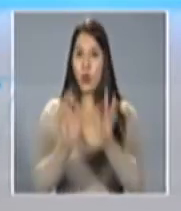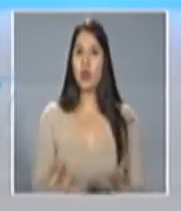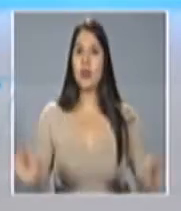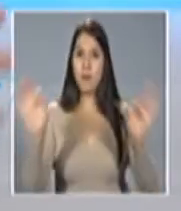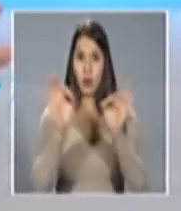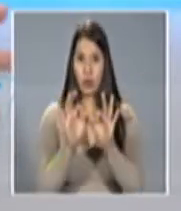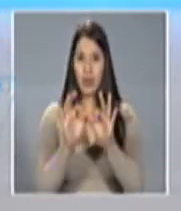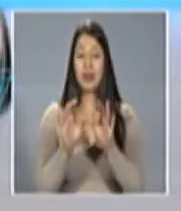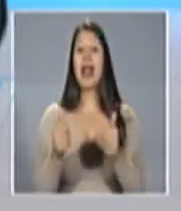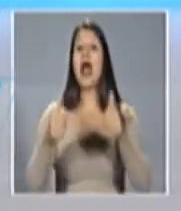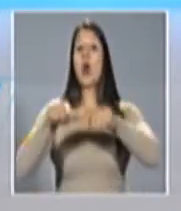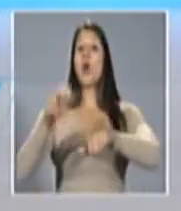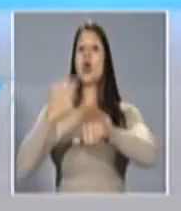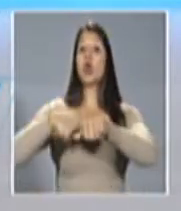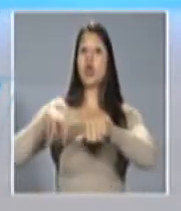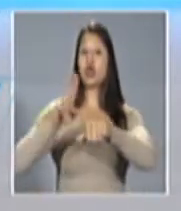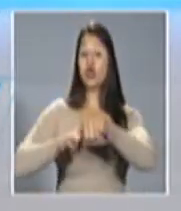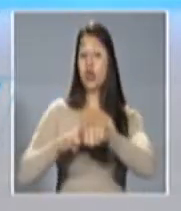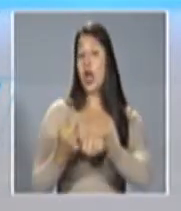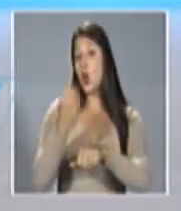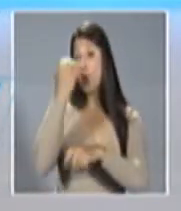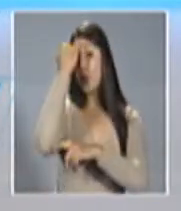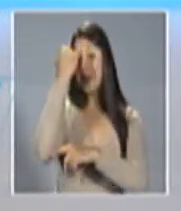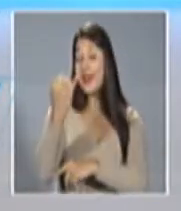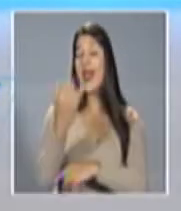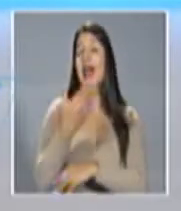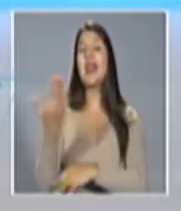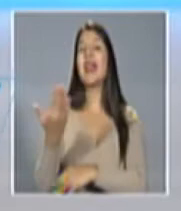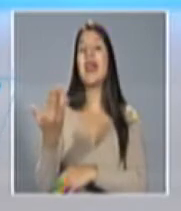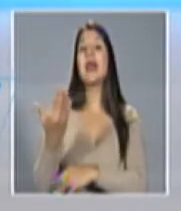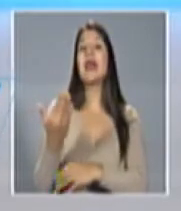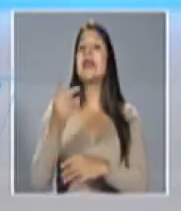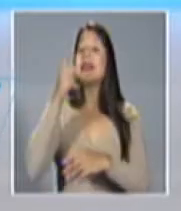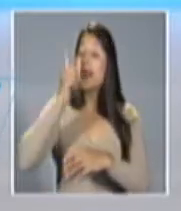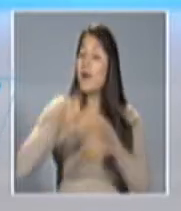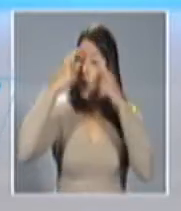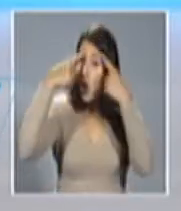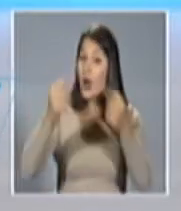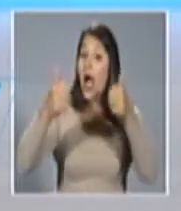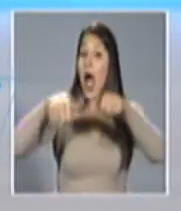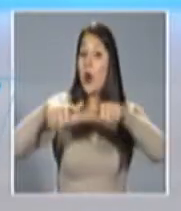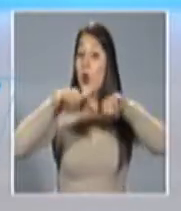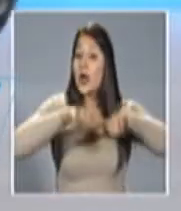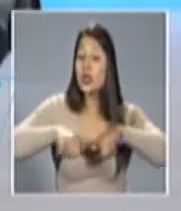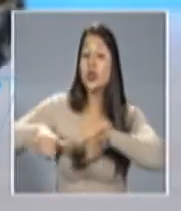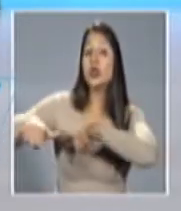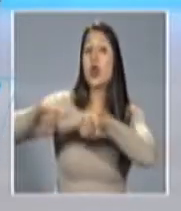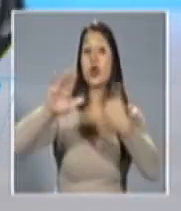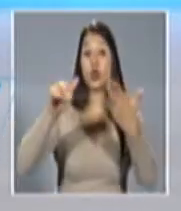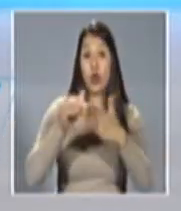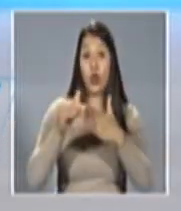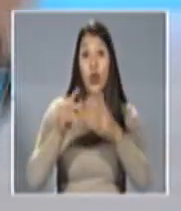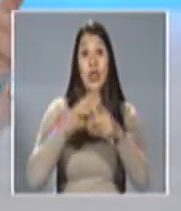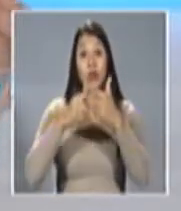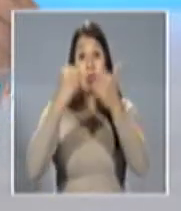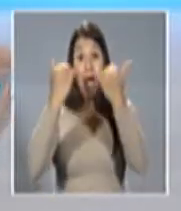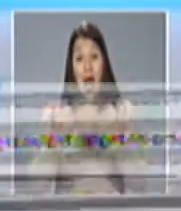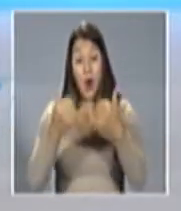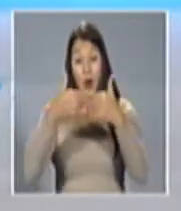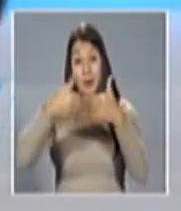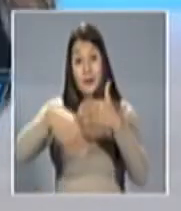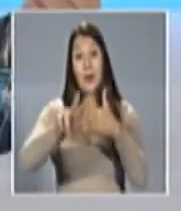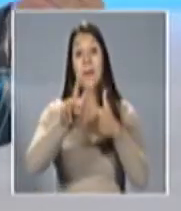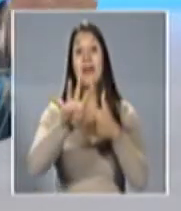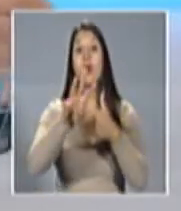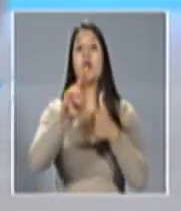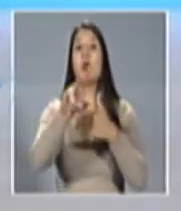idea que se desarrolló hace unos años de ponernos de acuerdo sobre ciertos problemas nacionales. Pues a partir del 24 de mayo se le va a poner en la mesa al próximo presidente,